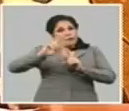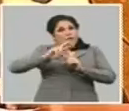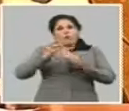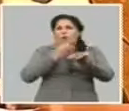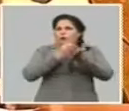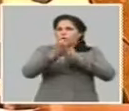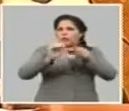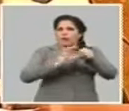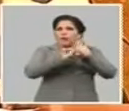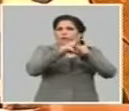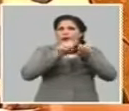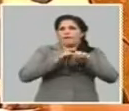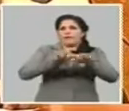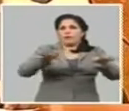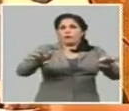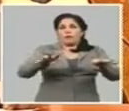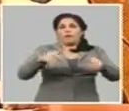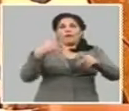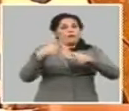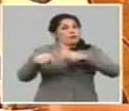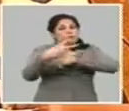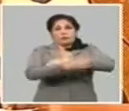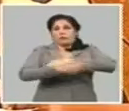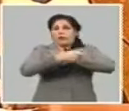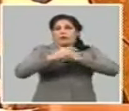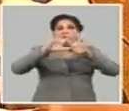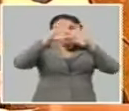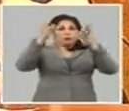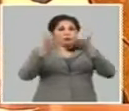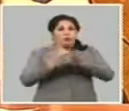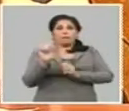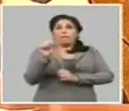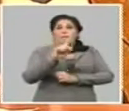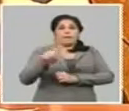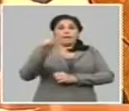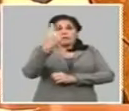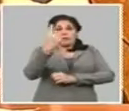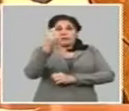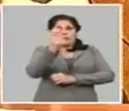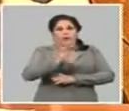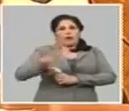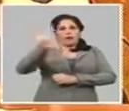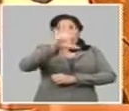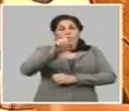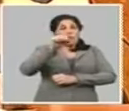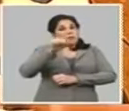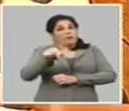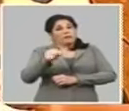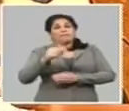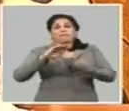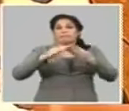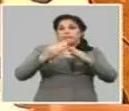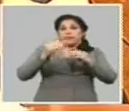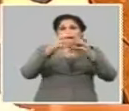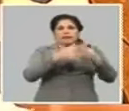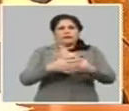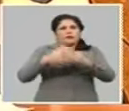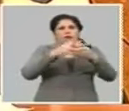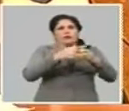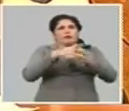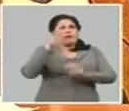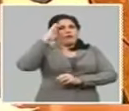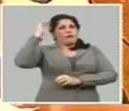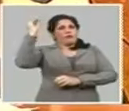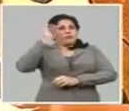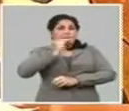pandemias extendiéndose sobre todo en europa y hay una controversia importante sobre todo en el caso de eeuu que ya se está